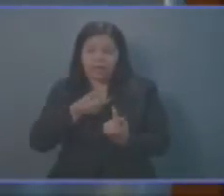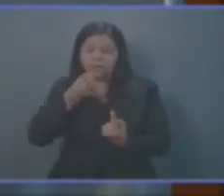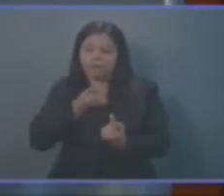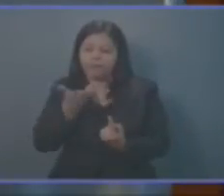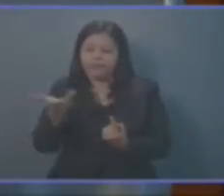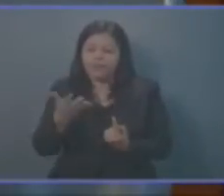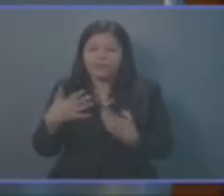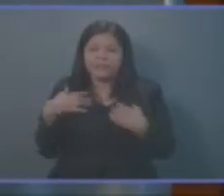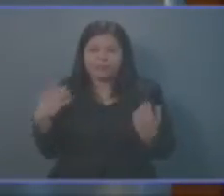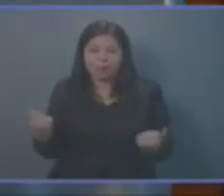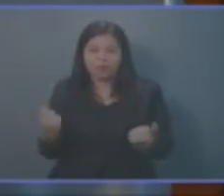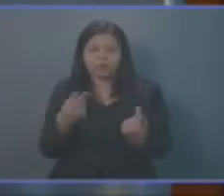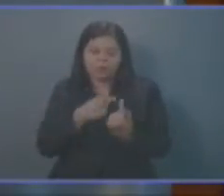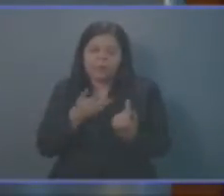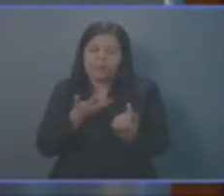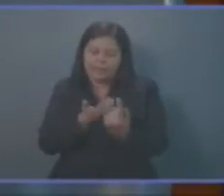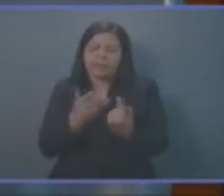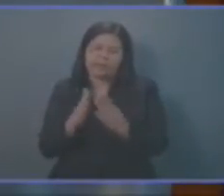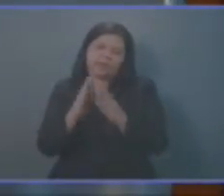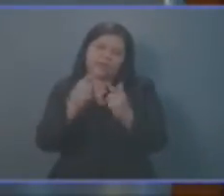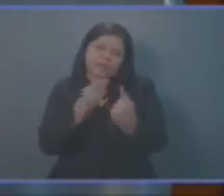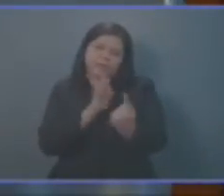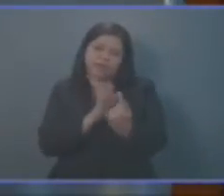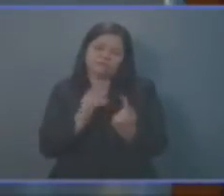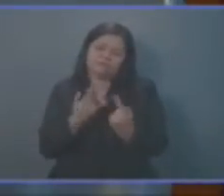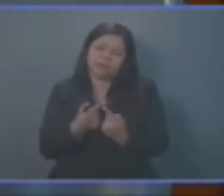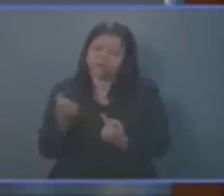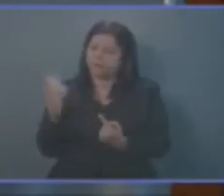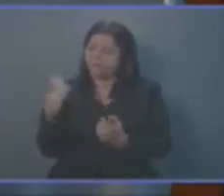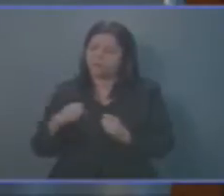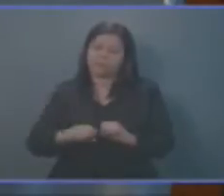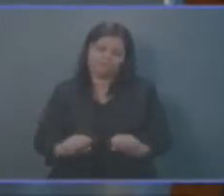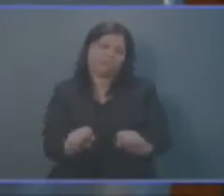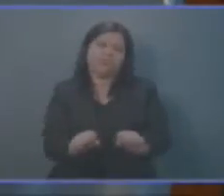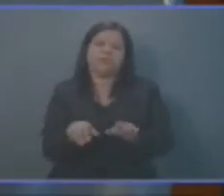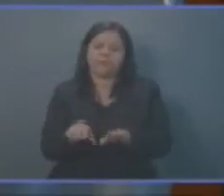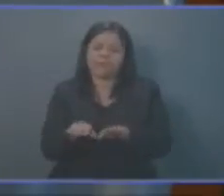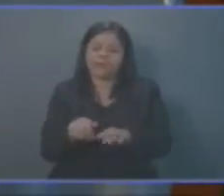religioso que lastimosamente pues perdió la vida recientemente. Gracias, presidente.